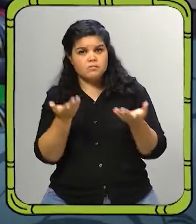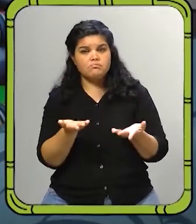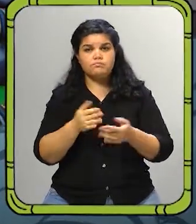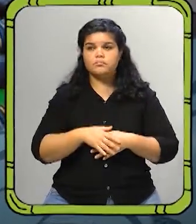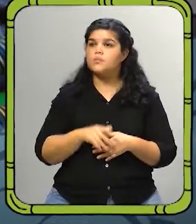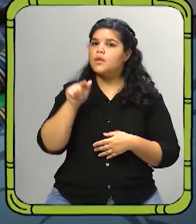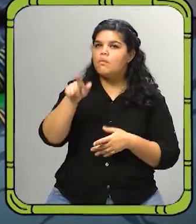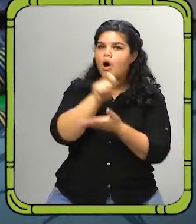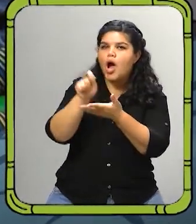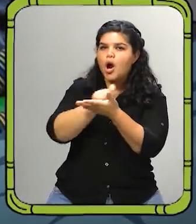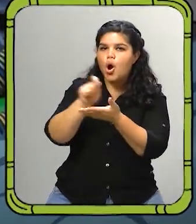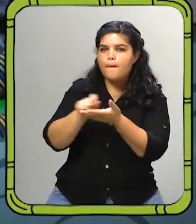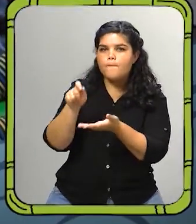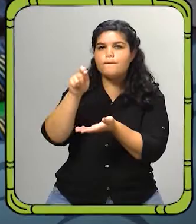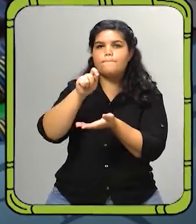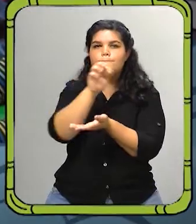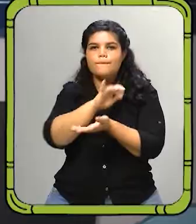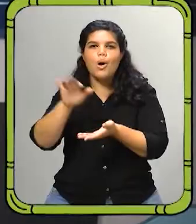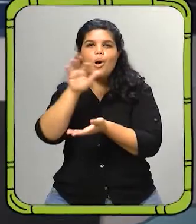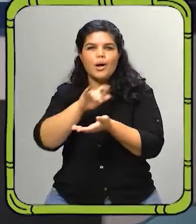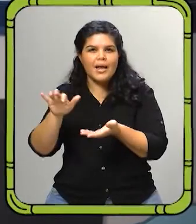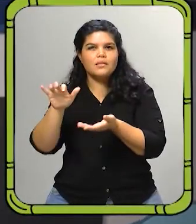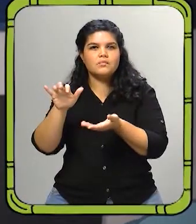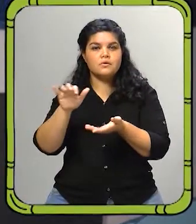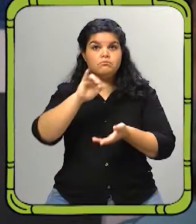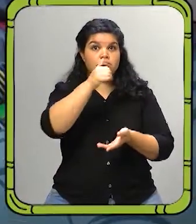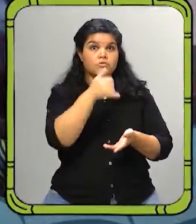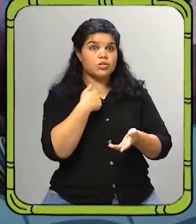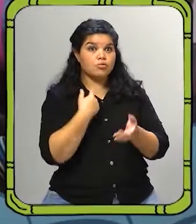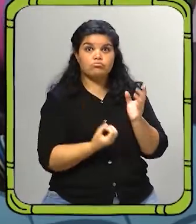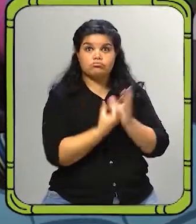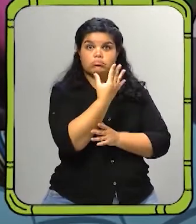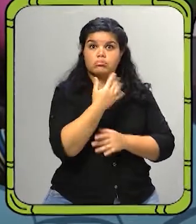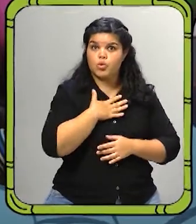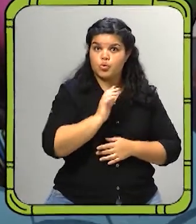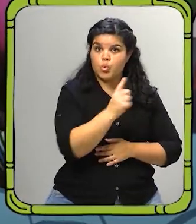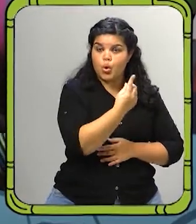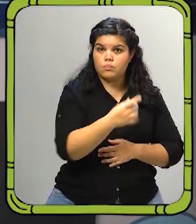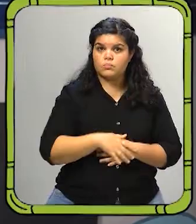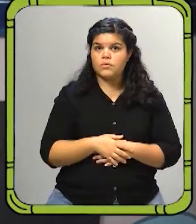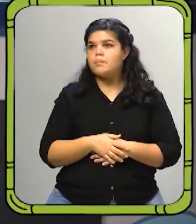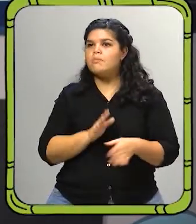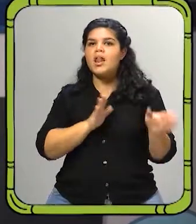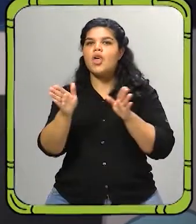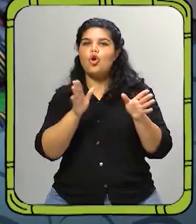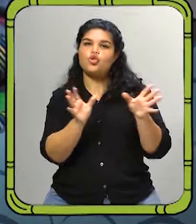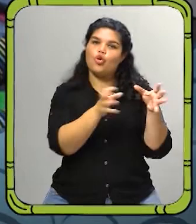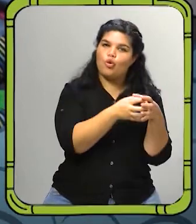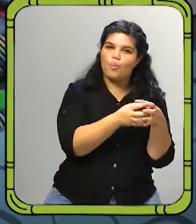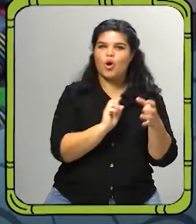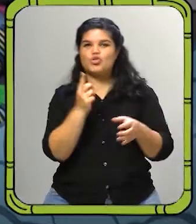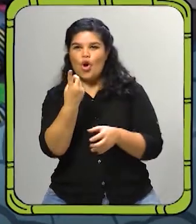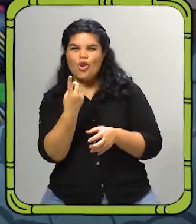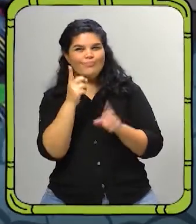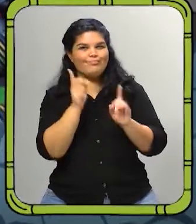Yo compongo. ¿Haces tus propias canciones? Yo hago mis propias canciones. ¿Y para vos y para tu banda? Para las dos cosas, sí. ¿Y tenés